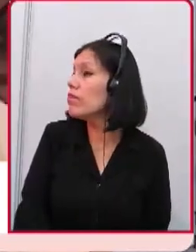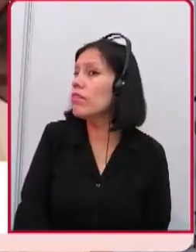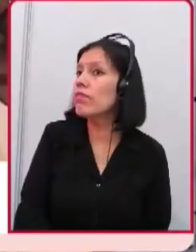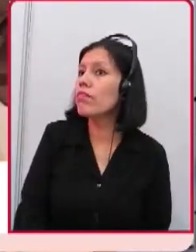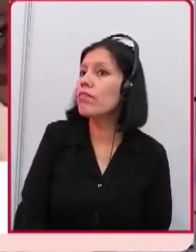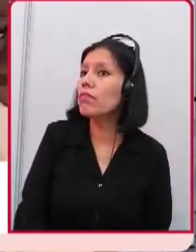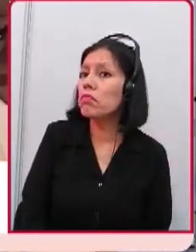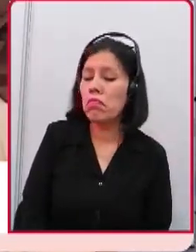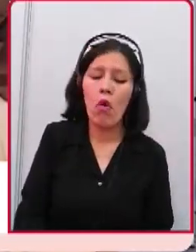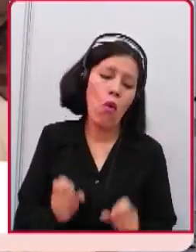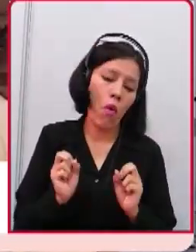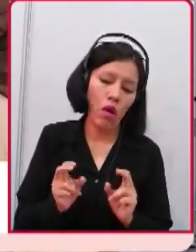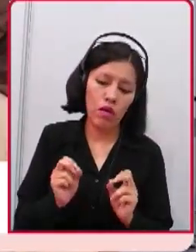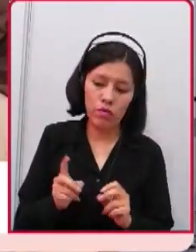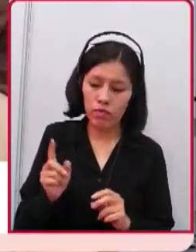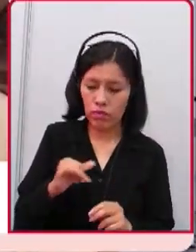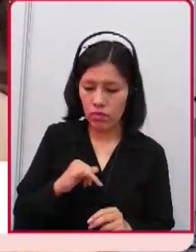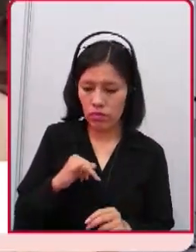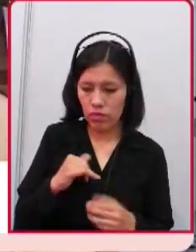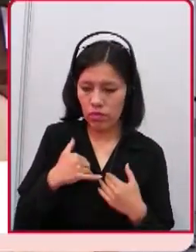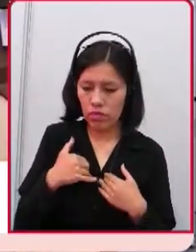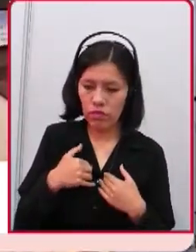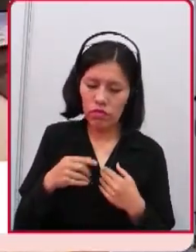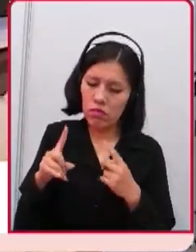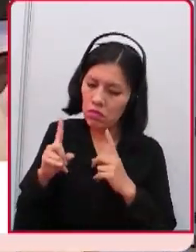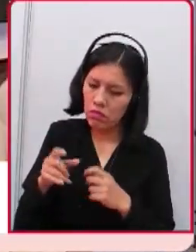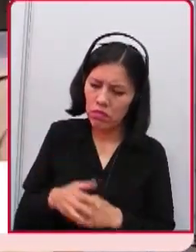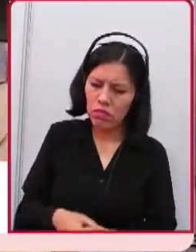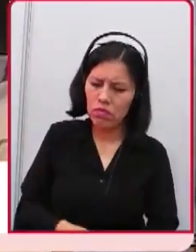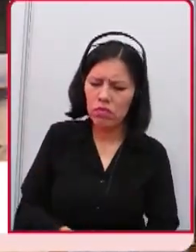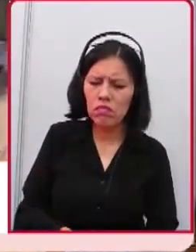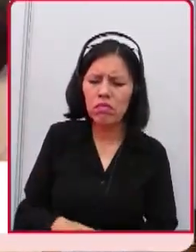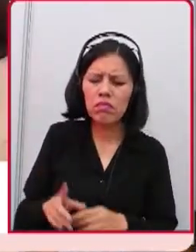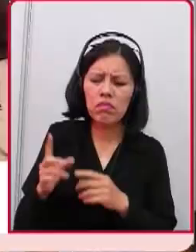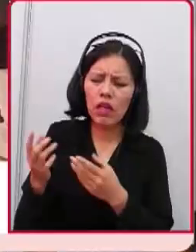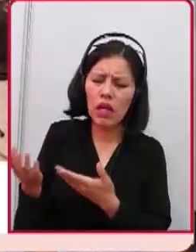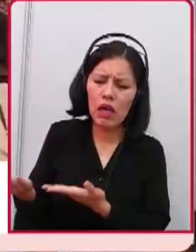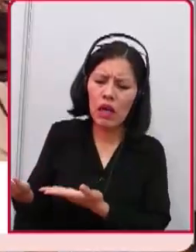Ok. No, yo tengo unas consultas. Sí, claro. Coméntame un poco.